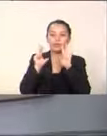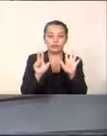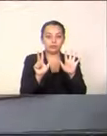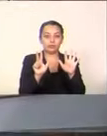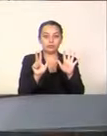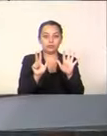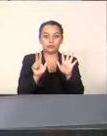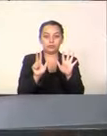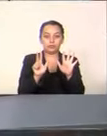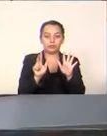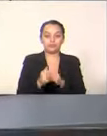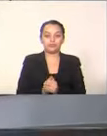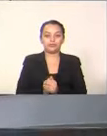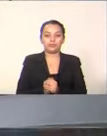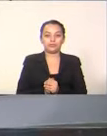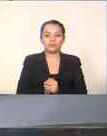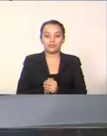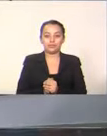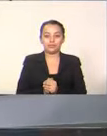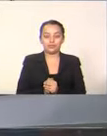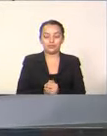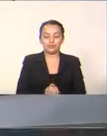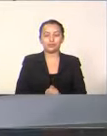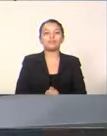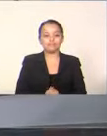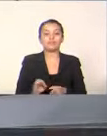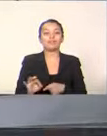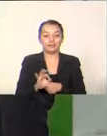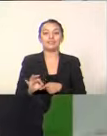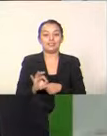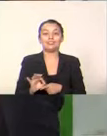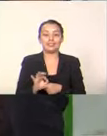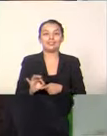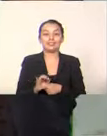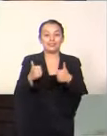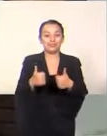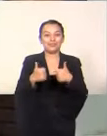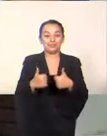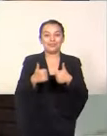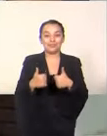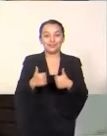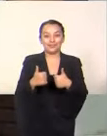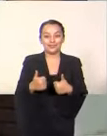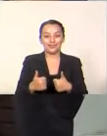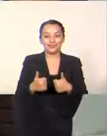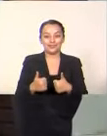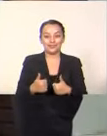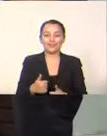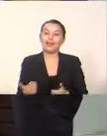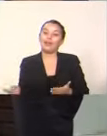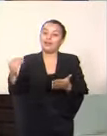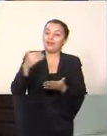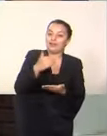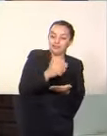menos 4, 8. Entonces ahora sí nos ha funcionado. Muy bien. Ahora, pues hacemos lo mismo con las decenas. De